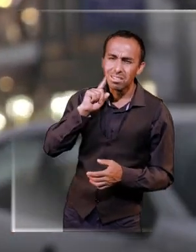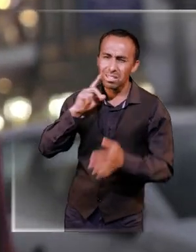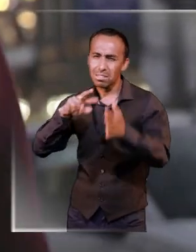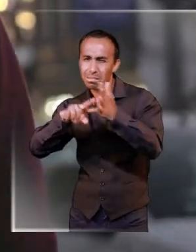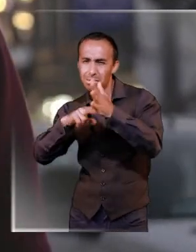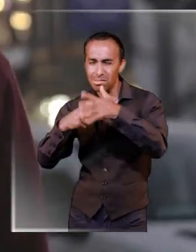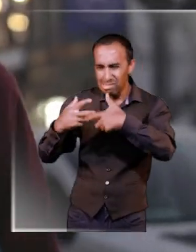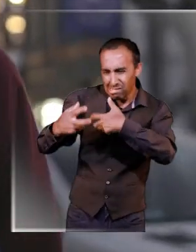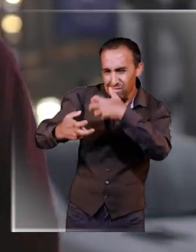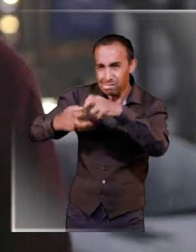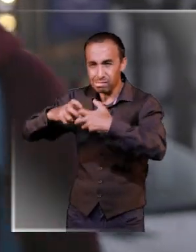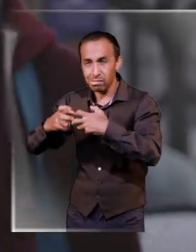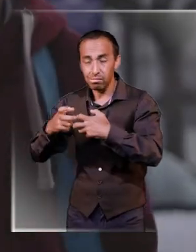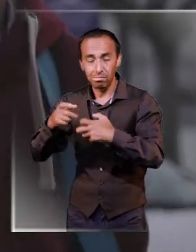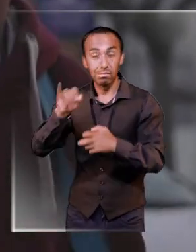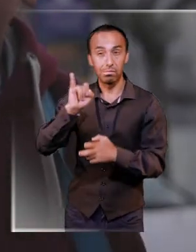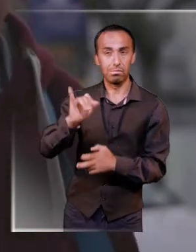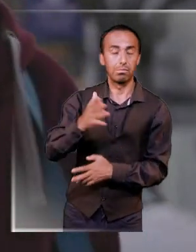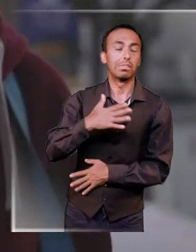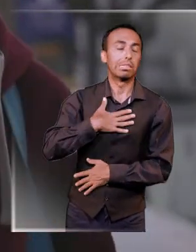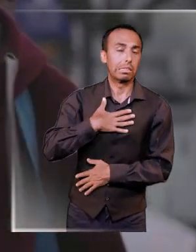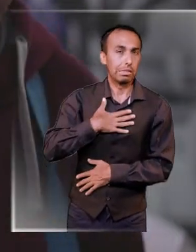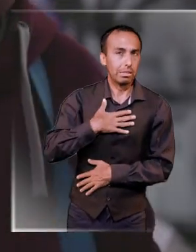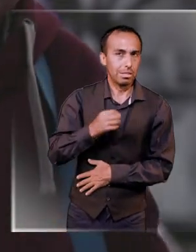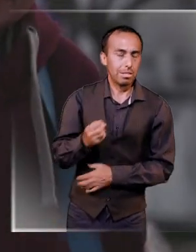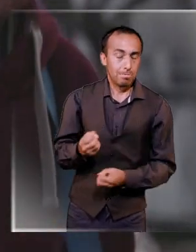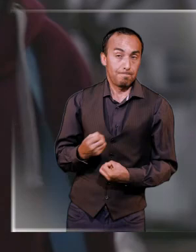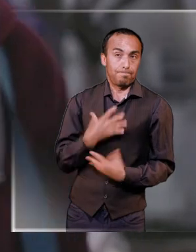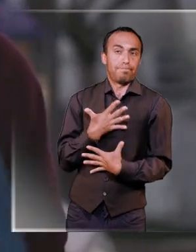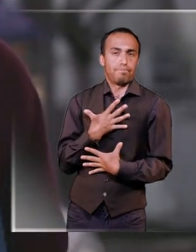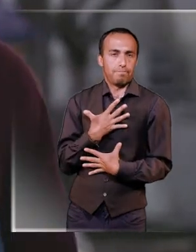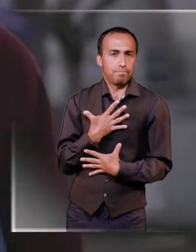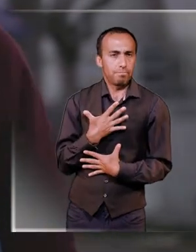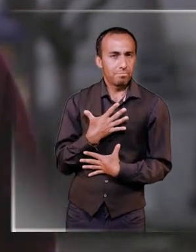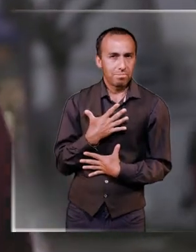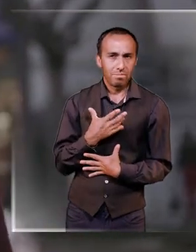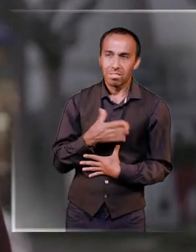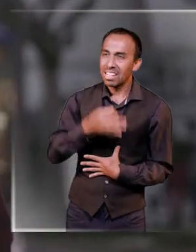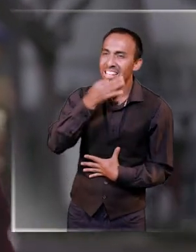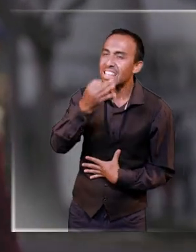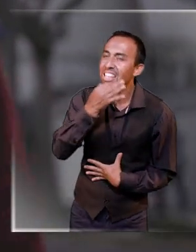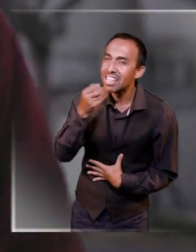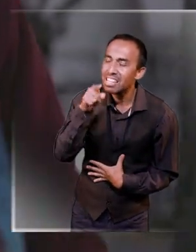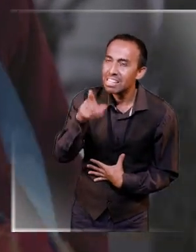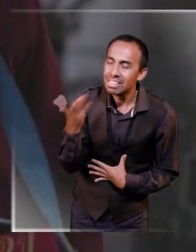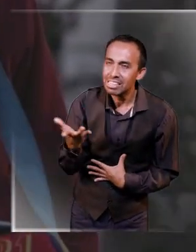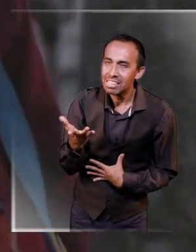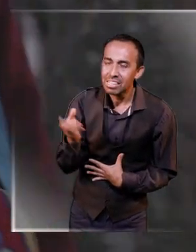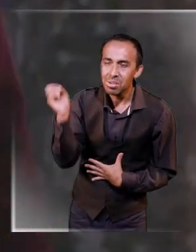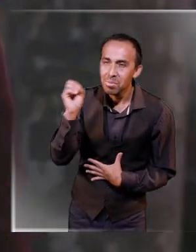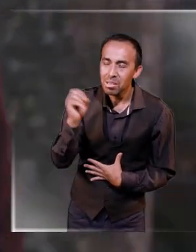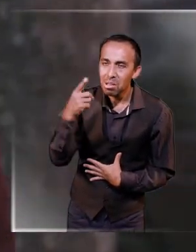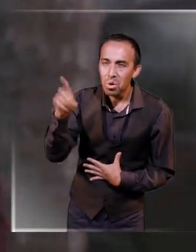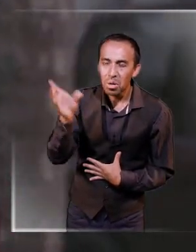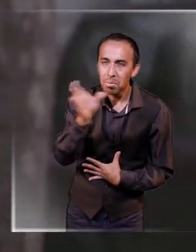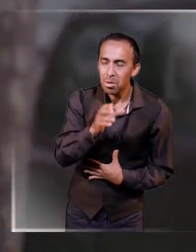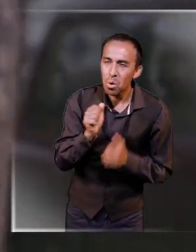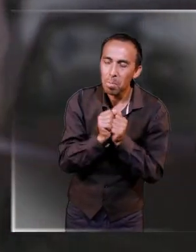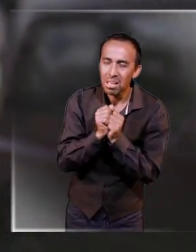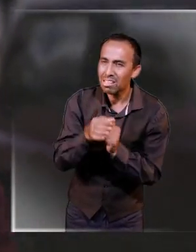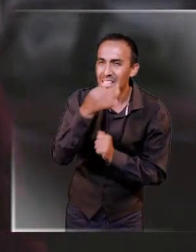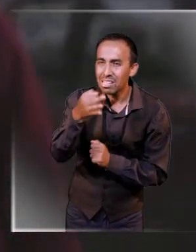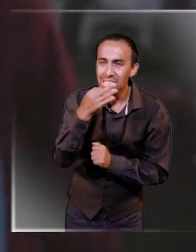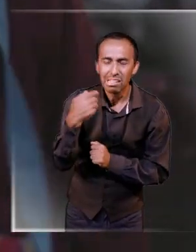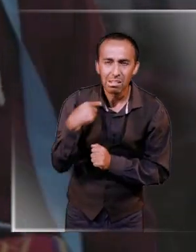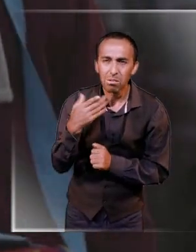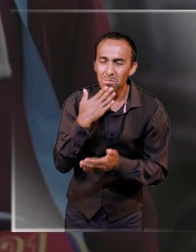del drama que decías tú fue muy impresionante? Sí, impresionante. Es lo que ¿qué te dijeron de esa parte del drama? ¿Qué